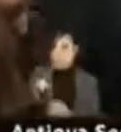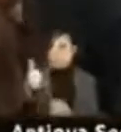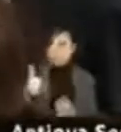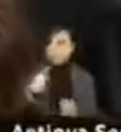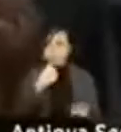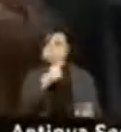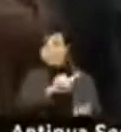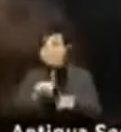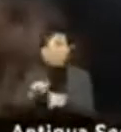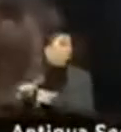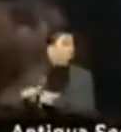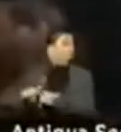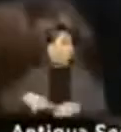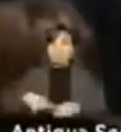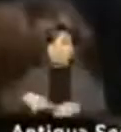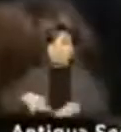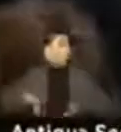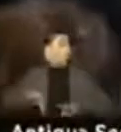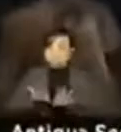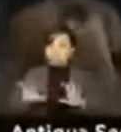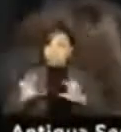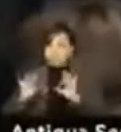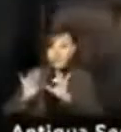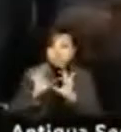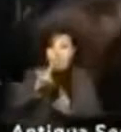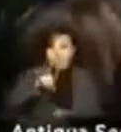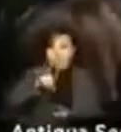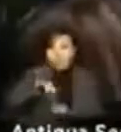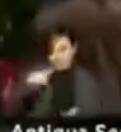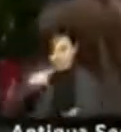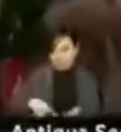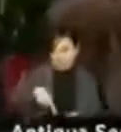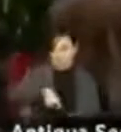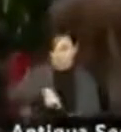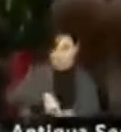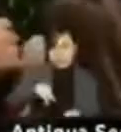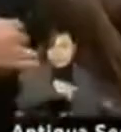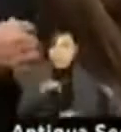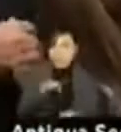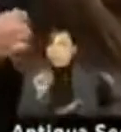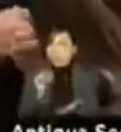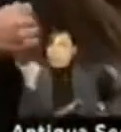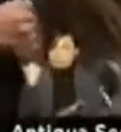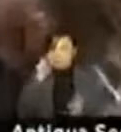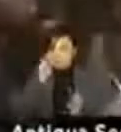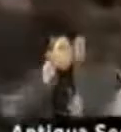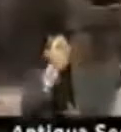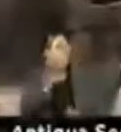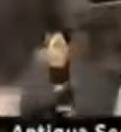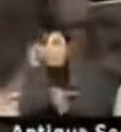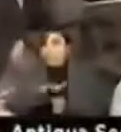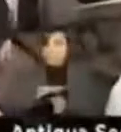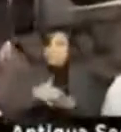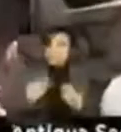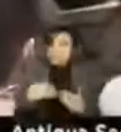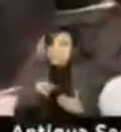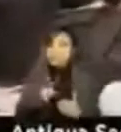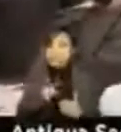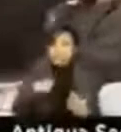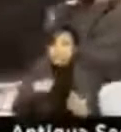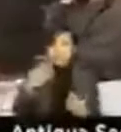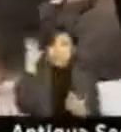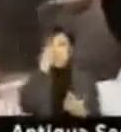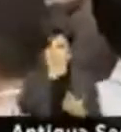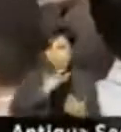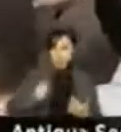una de las cosas que ocurrieron cuando Morena ganó la presidencia de la República es que sus principales